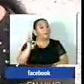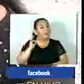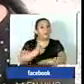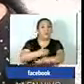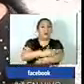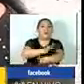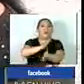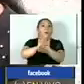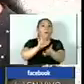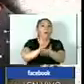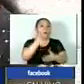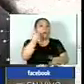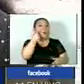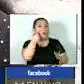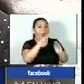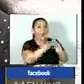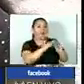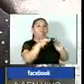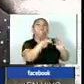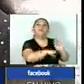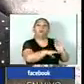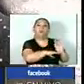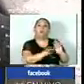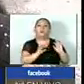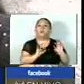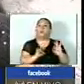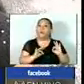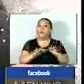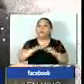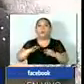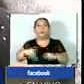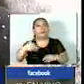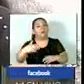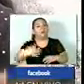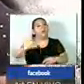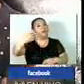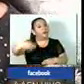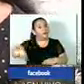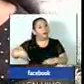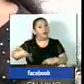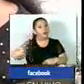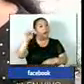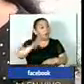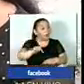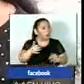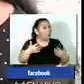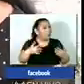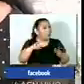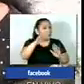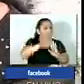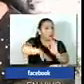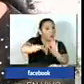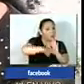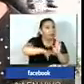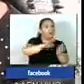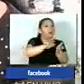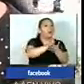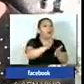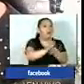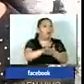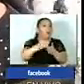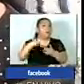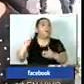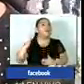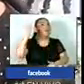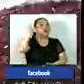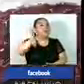reserva. ¿Para cuando? Sí, para cuando aumente el precio, porque ahorita están cómodas, después no sabemos a qué